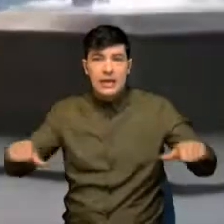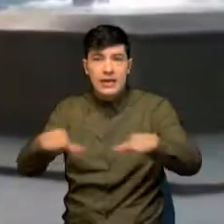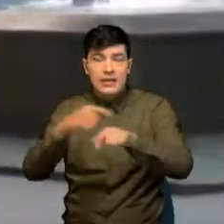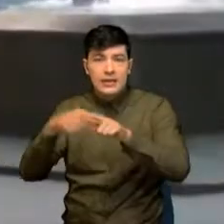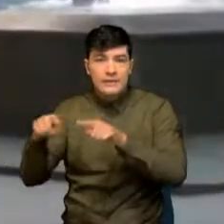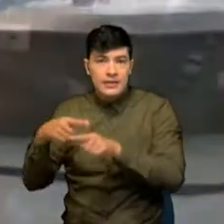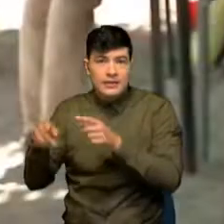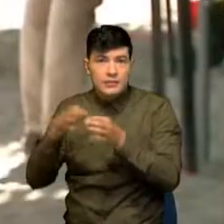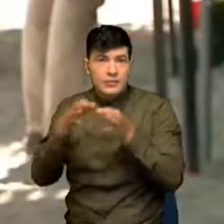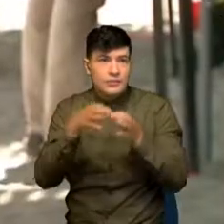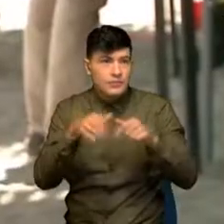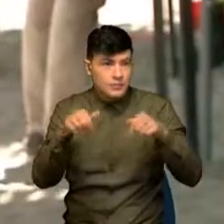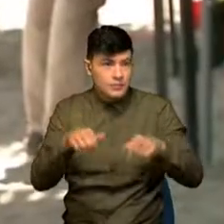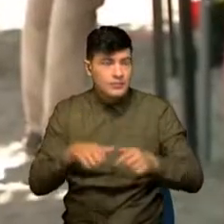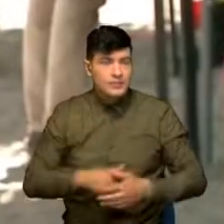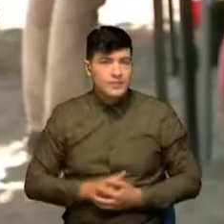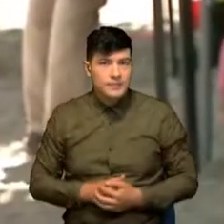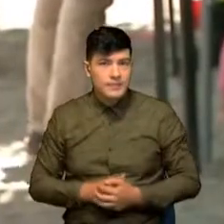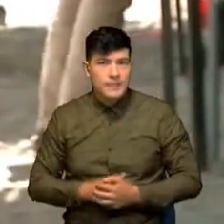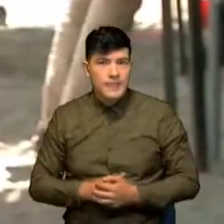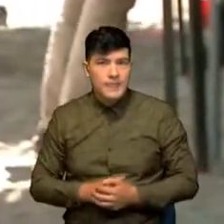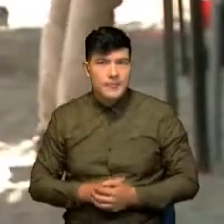metropolitana.